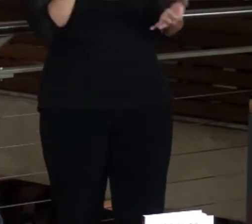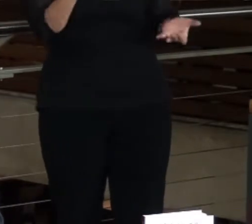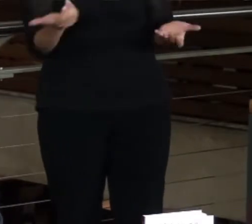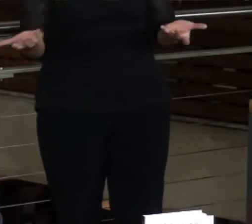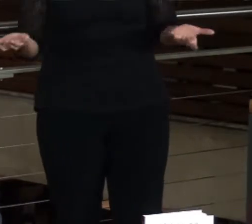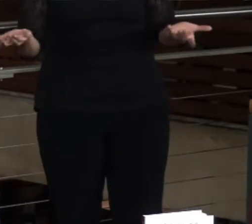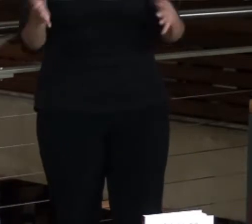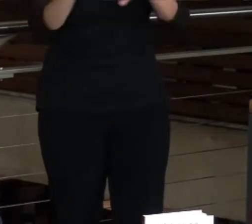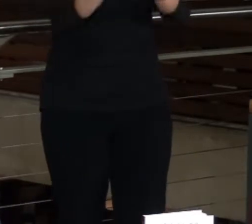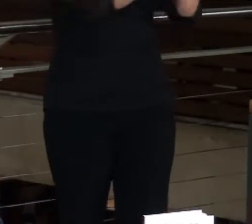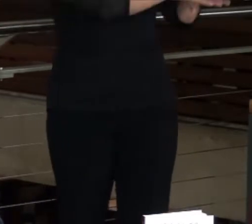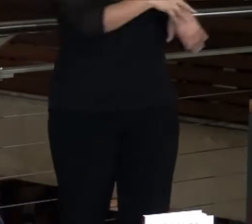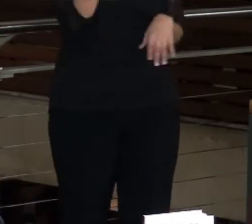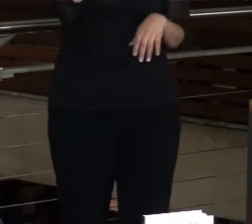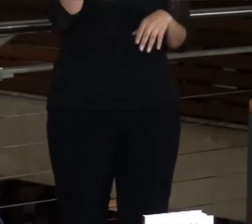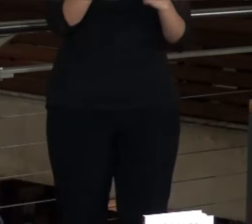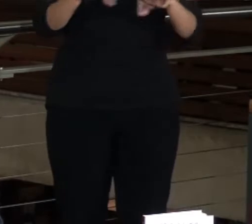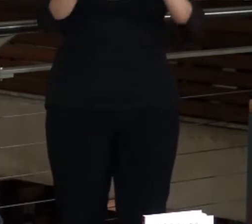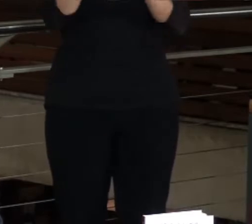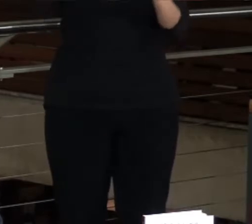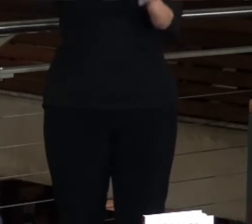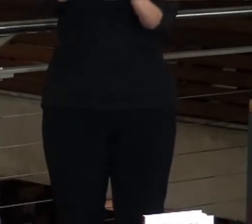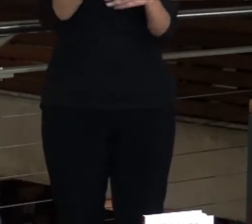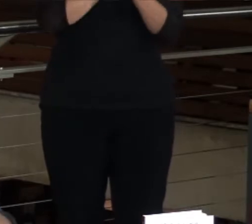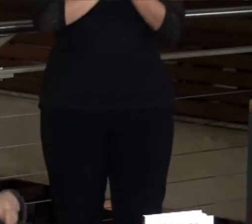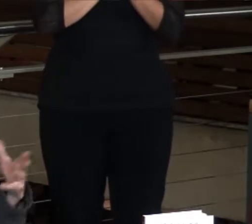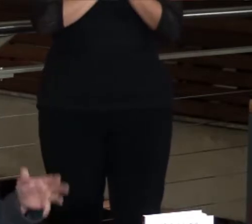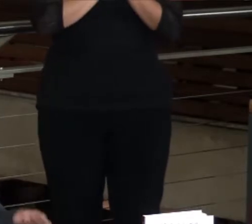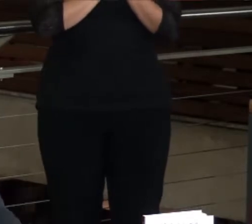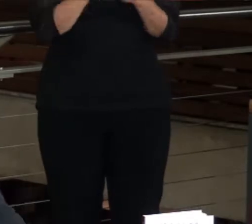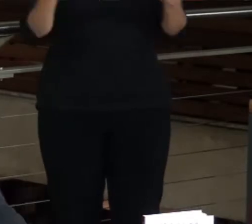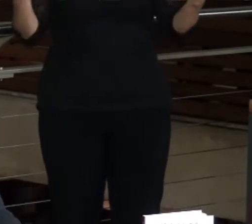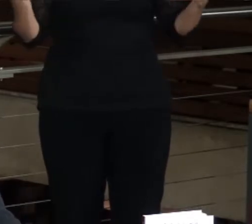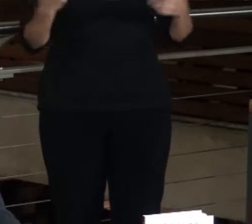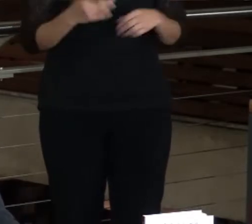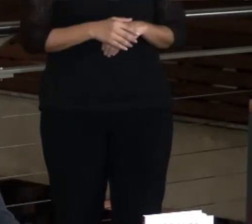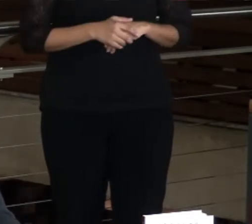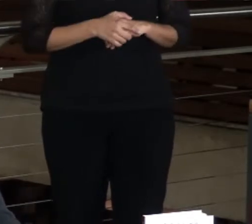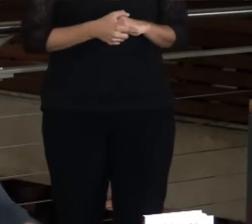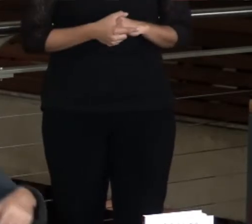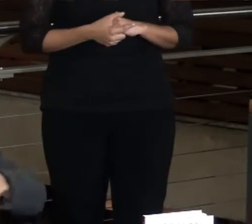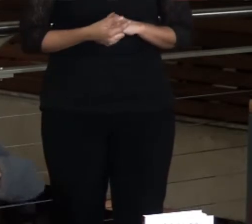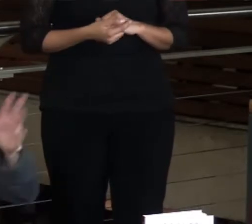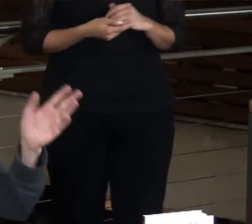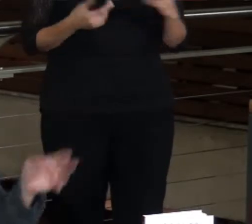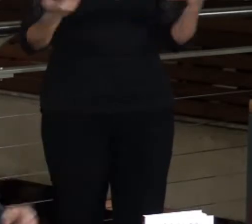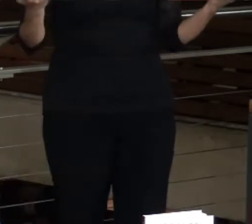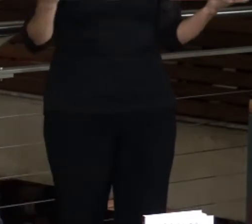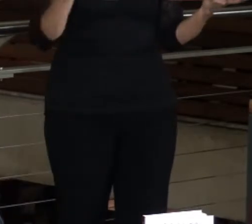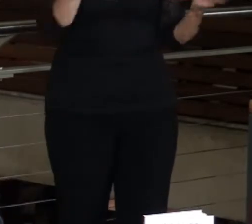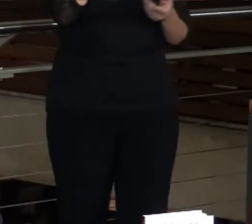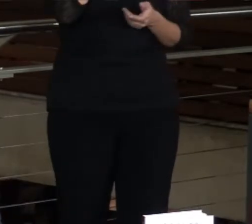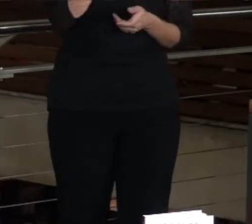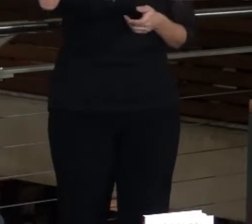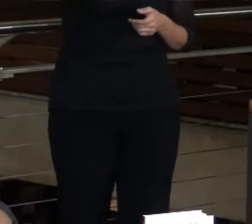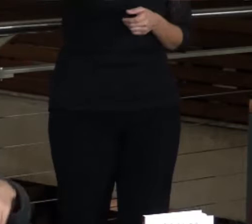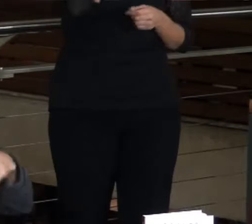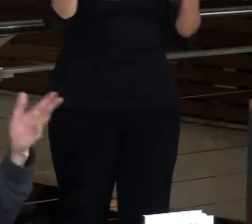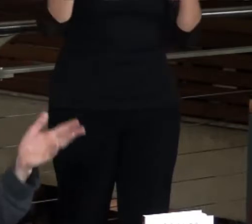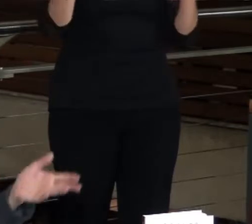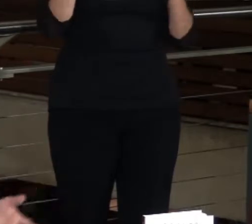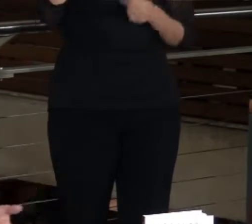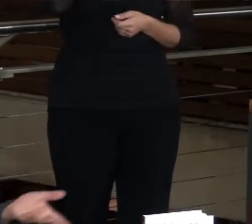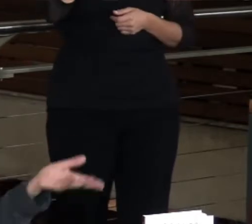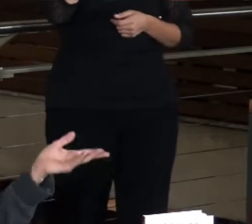todo está en el amar el amar es una palabra que la decimos mucho en las